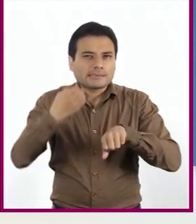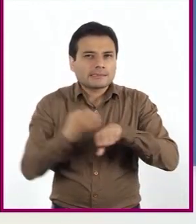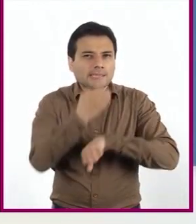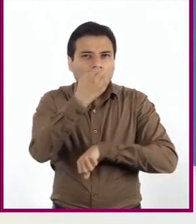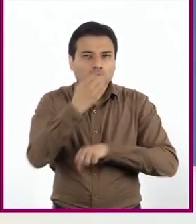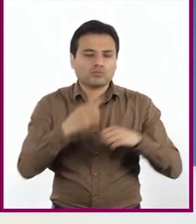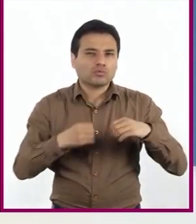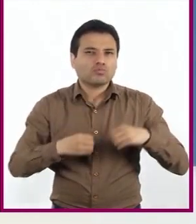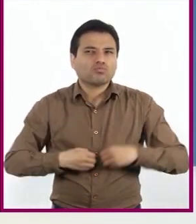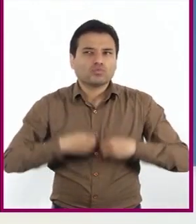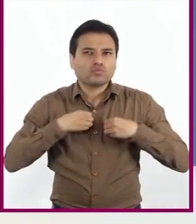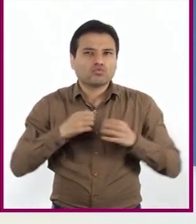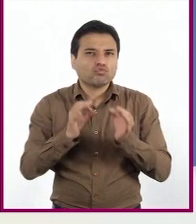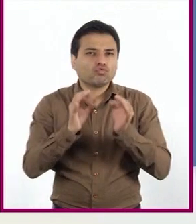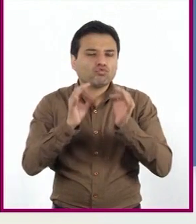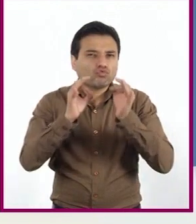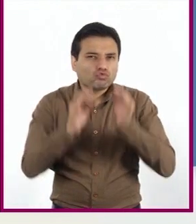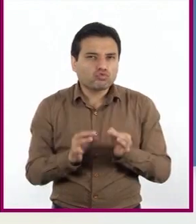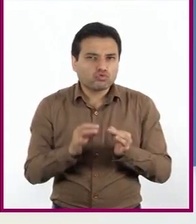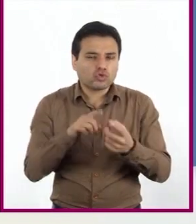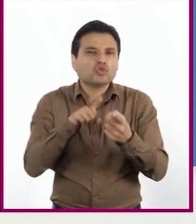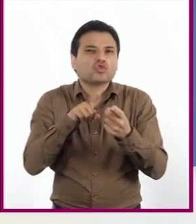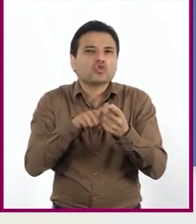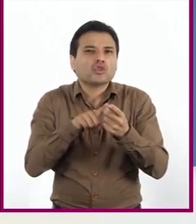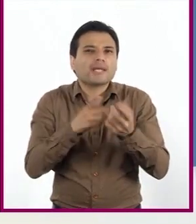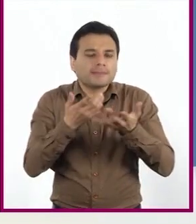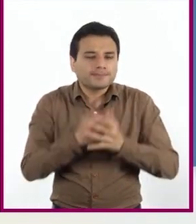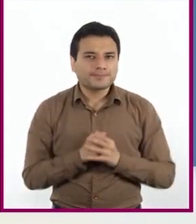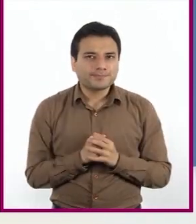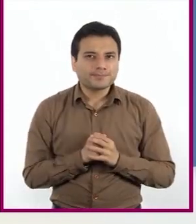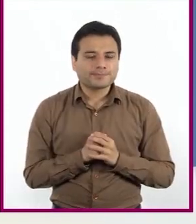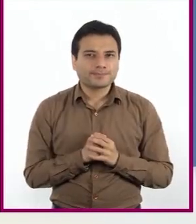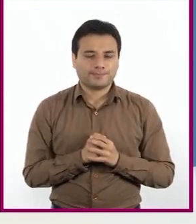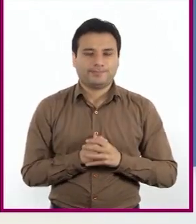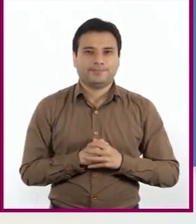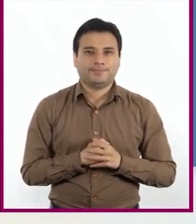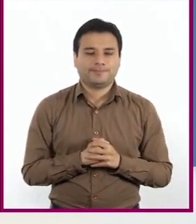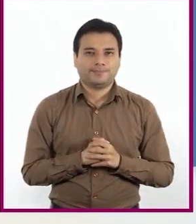República actualmente puedes encontrar zonas arqueológicas olmecas?